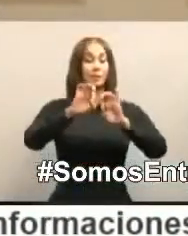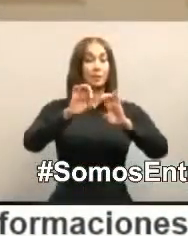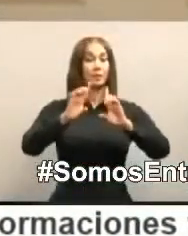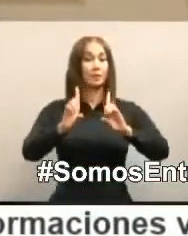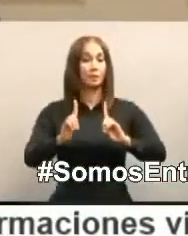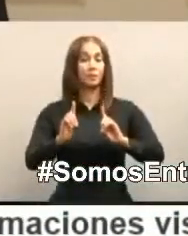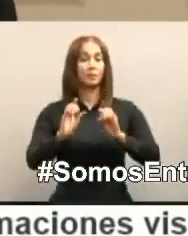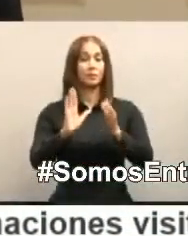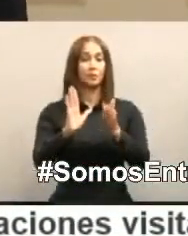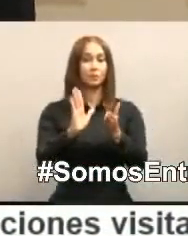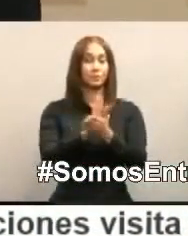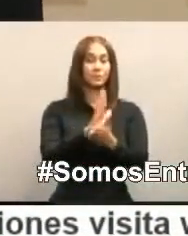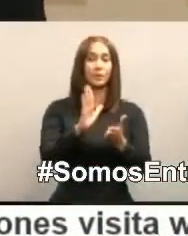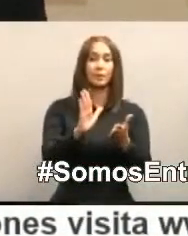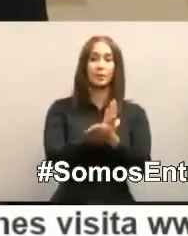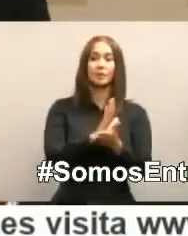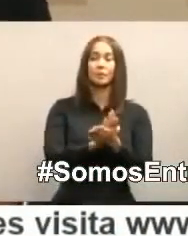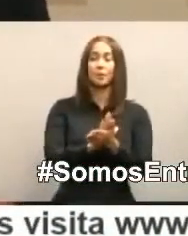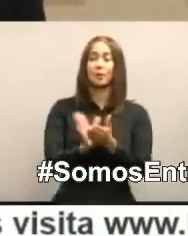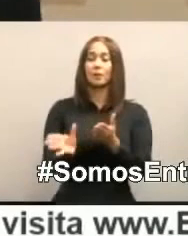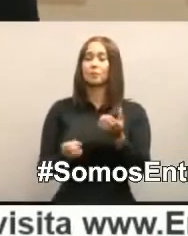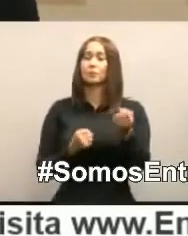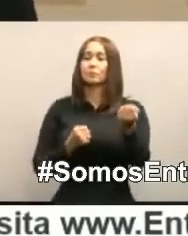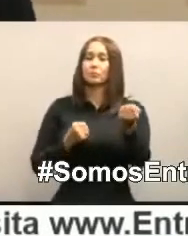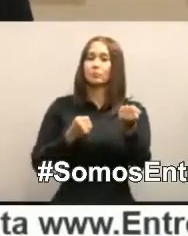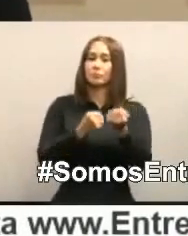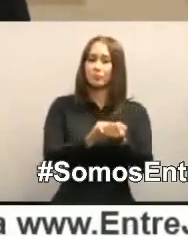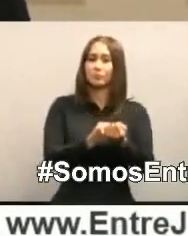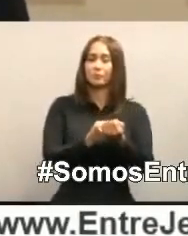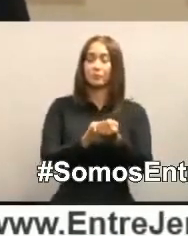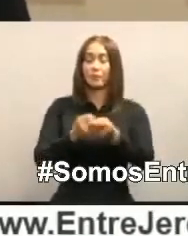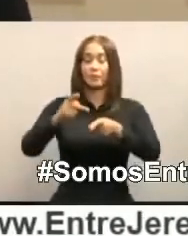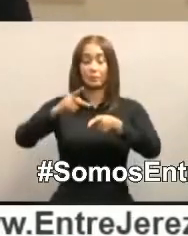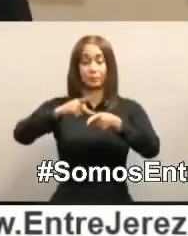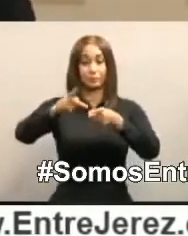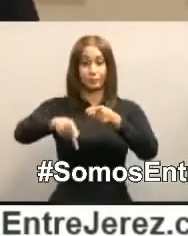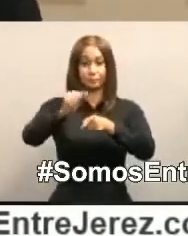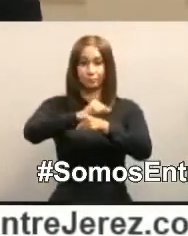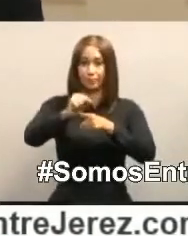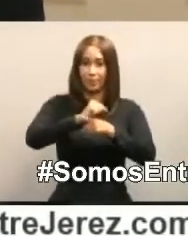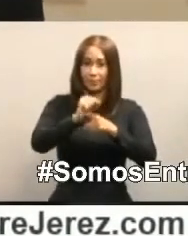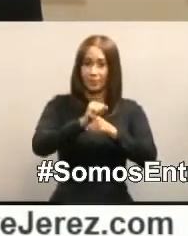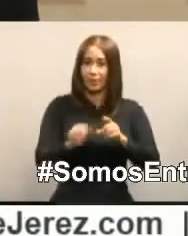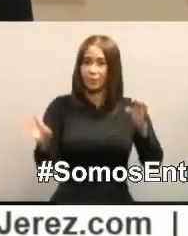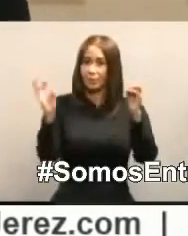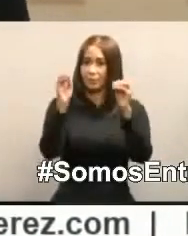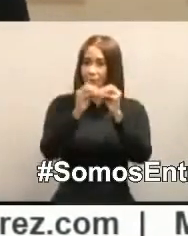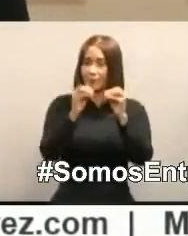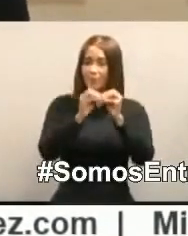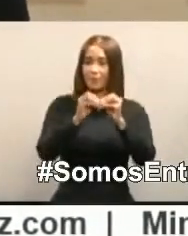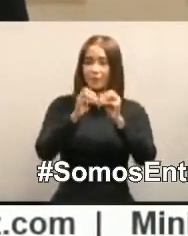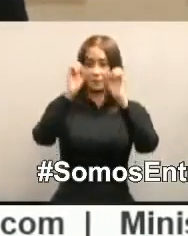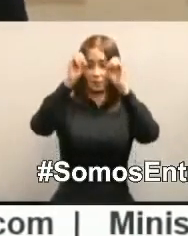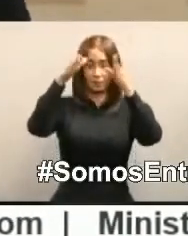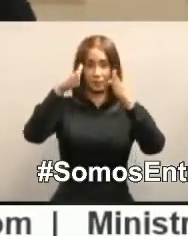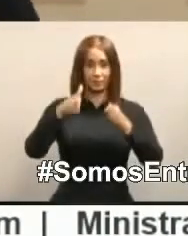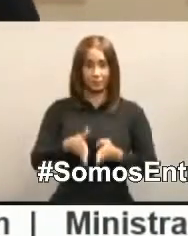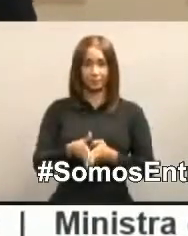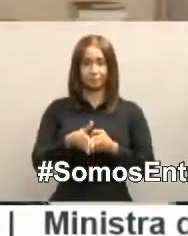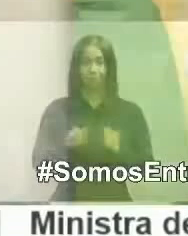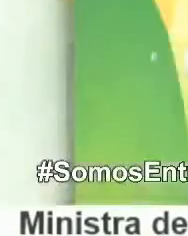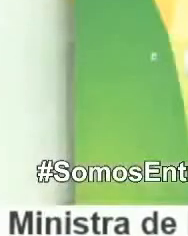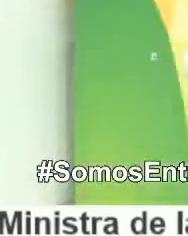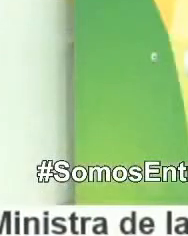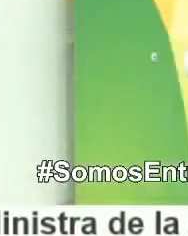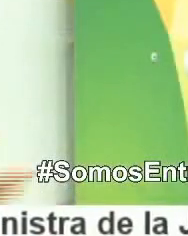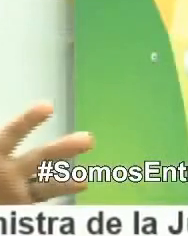sociales. La crema de que se usó la crema de Sammy Sosa, que él es pop y que está más blanquito. Bueno, los políticos tienen que aguantar